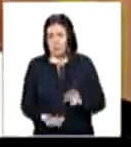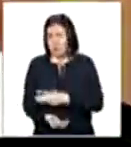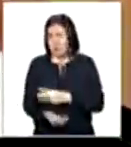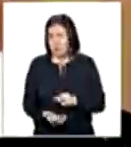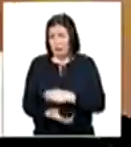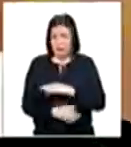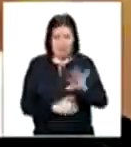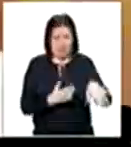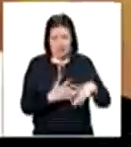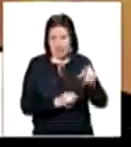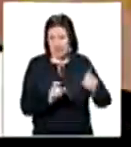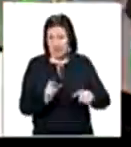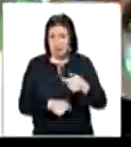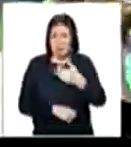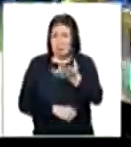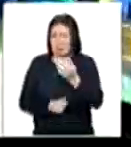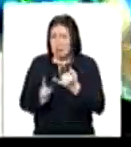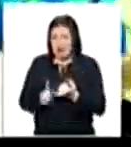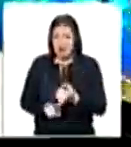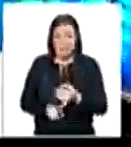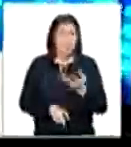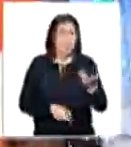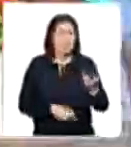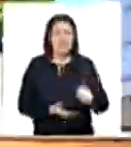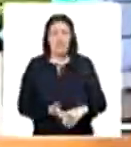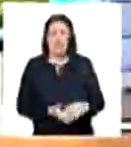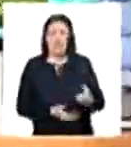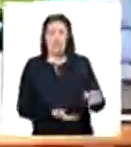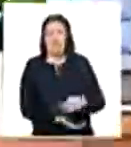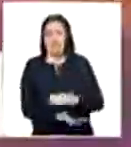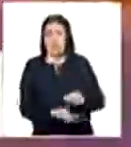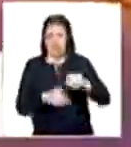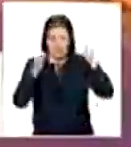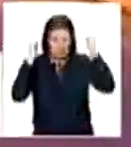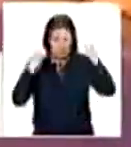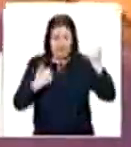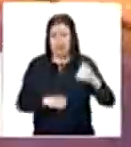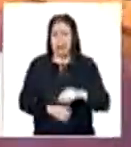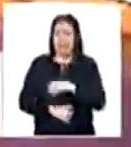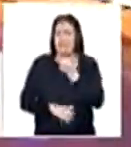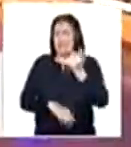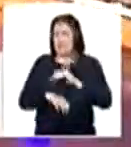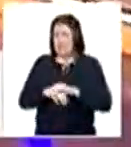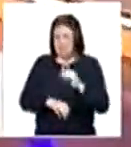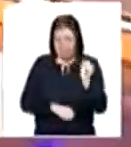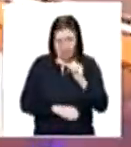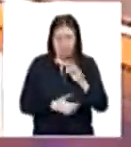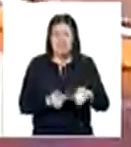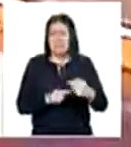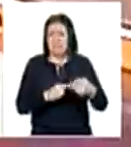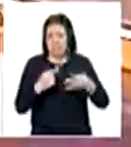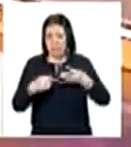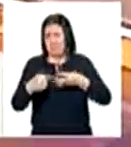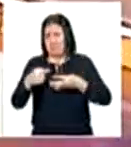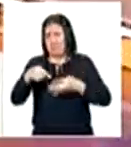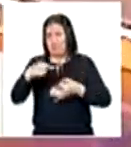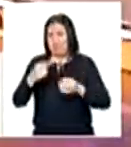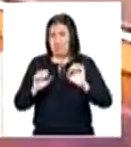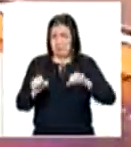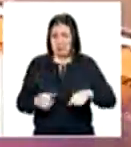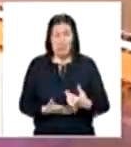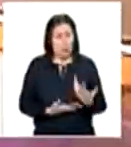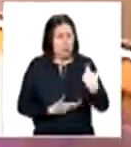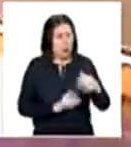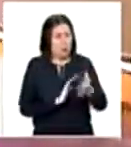gustos. Había cumbia, ¿no es cierto? Había rancheras, había Katy Perry, había de todo. Y realmente demuestran un